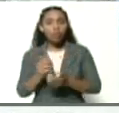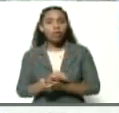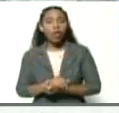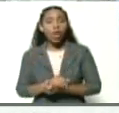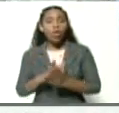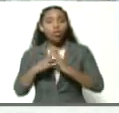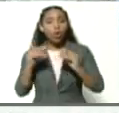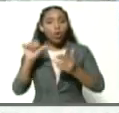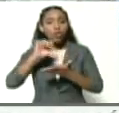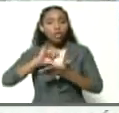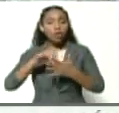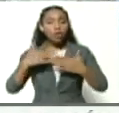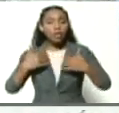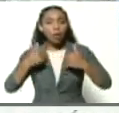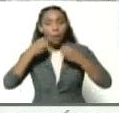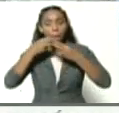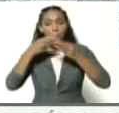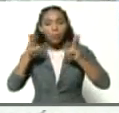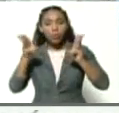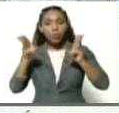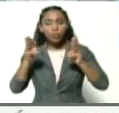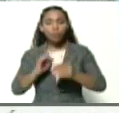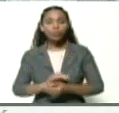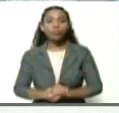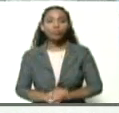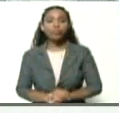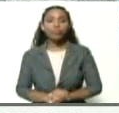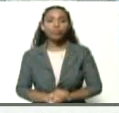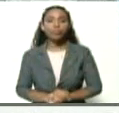los centros de salud pública,